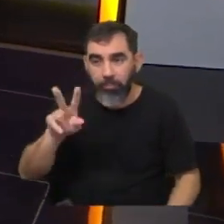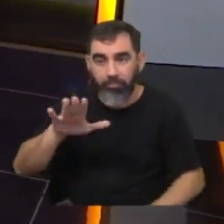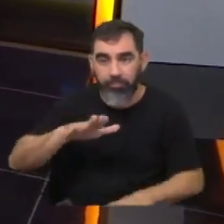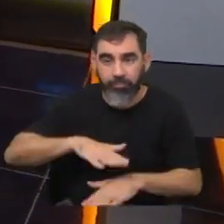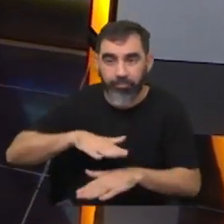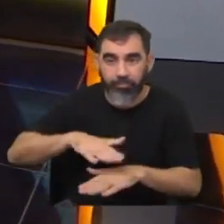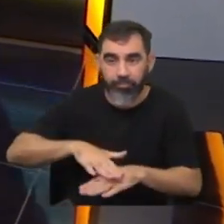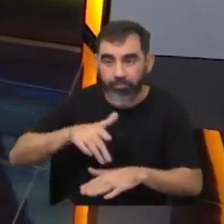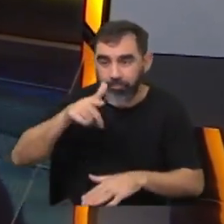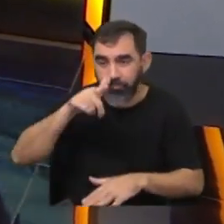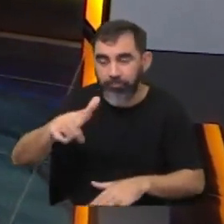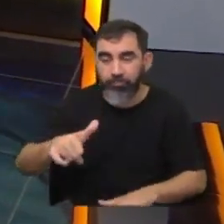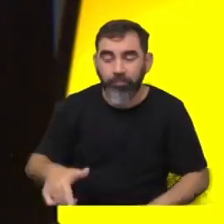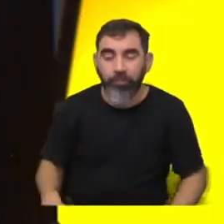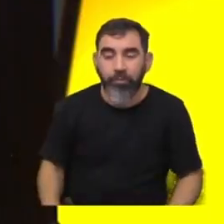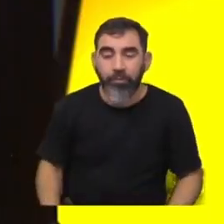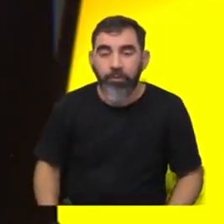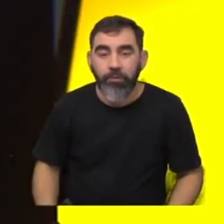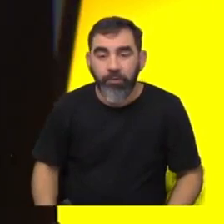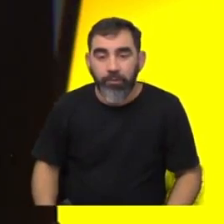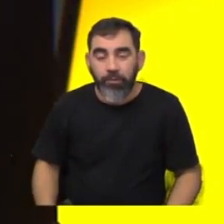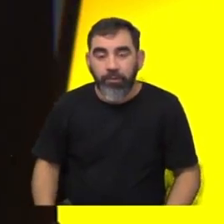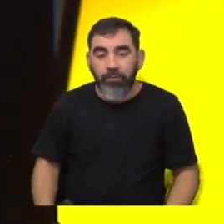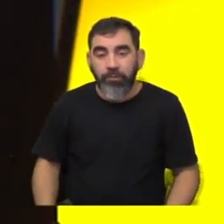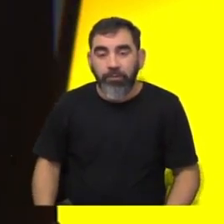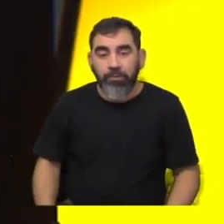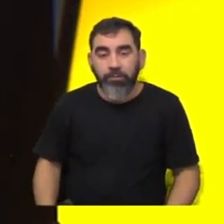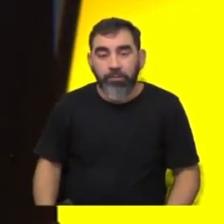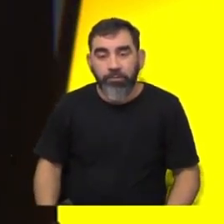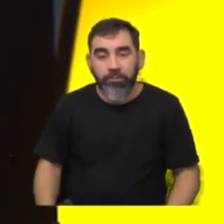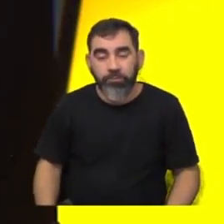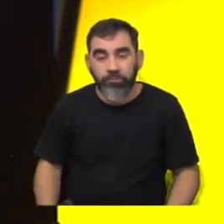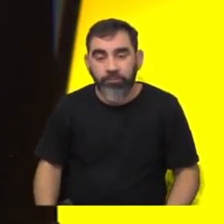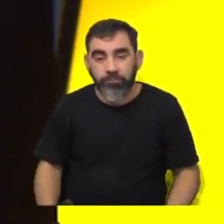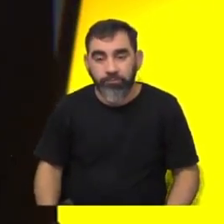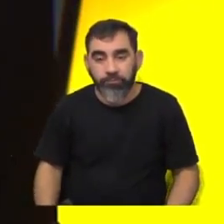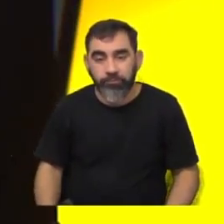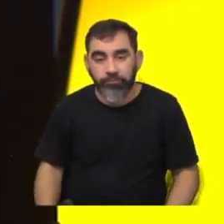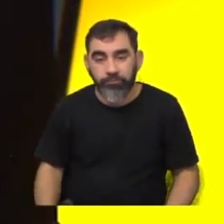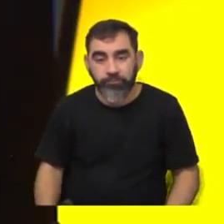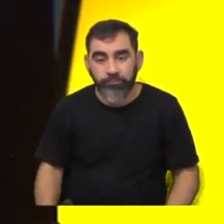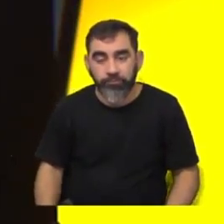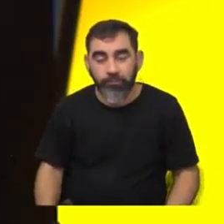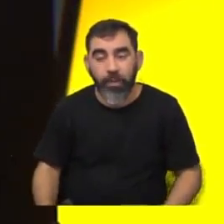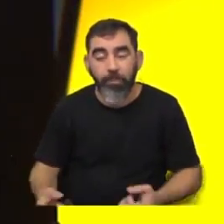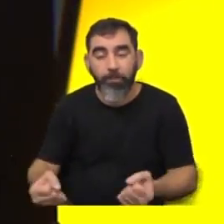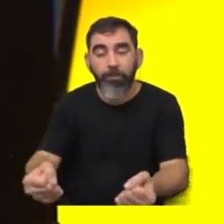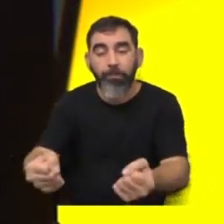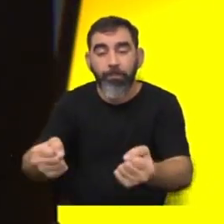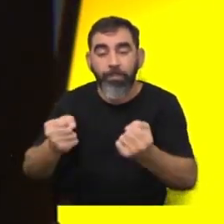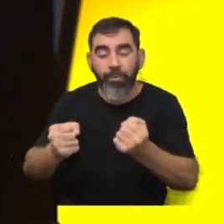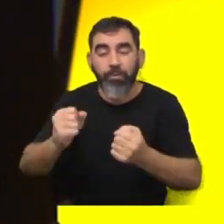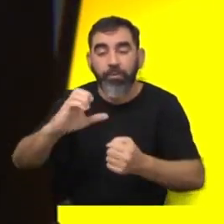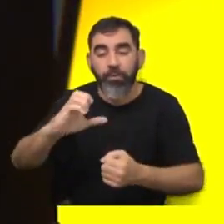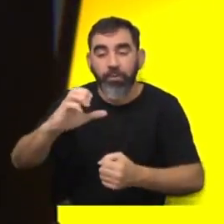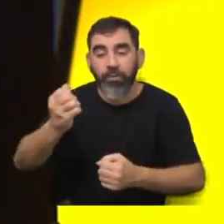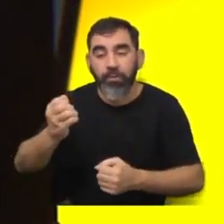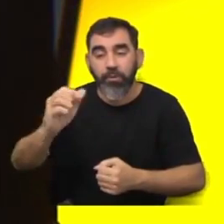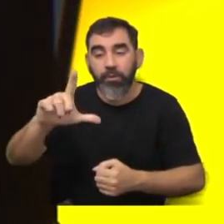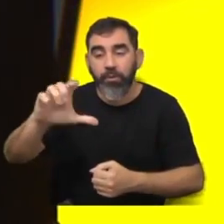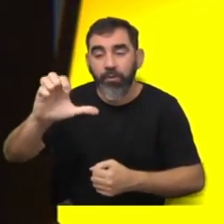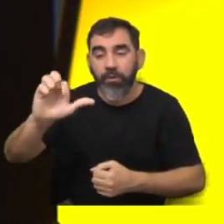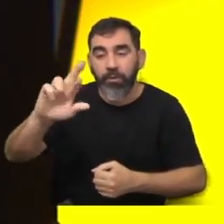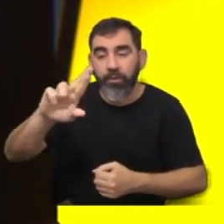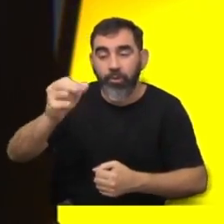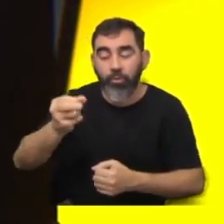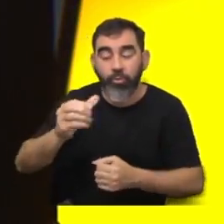allí en esa web. Y bueno, seguimos hablando de estos temas con el piloto Federico Calero, que allí está a cargo